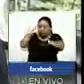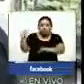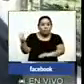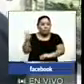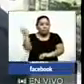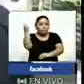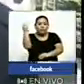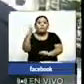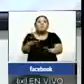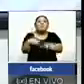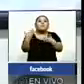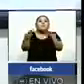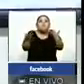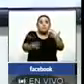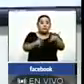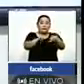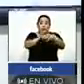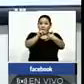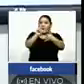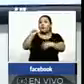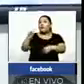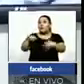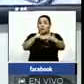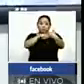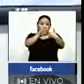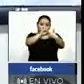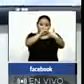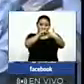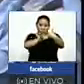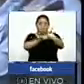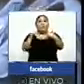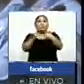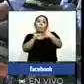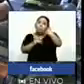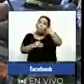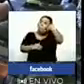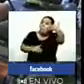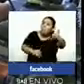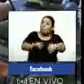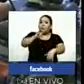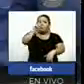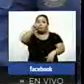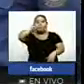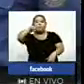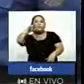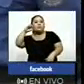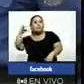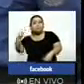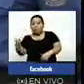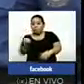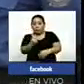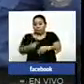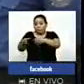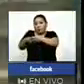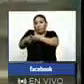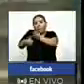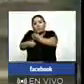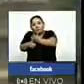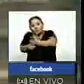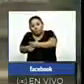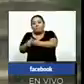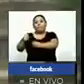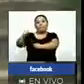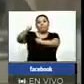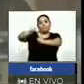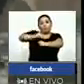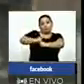Mediante la aplicación ESMAR 911 se podrá hacer denuncias. 1.200 elementos del CAMP, de la PNC y de